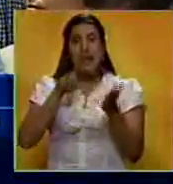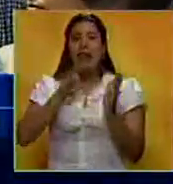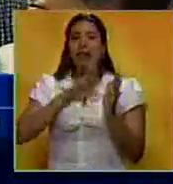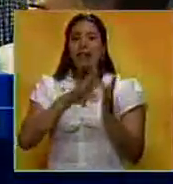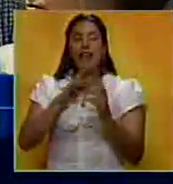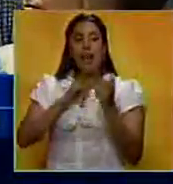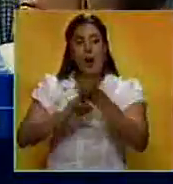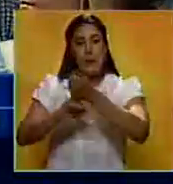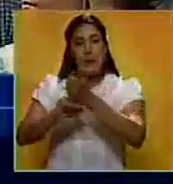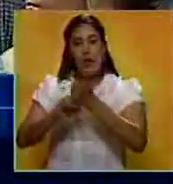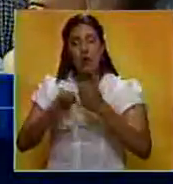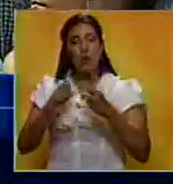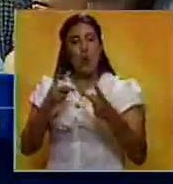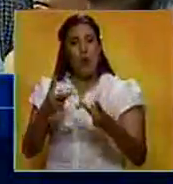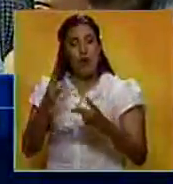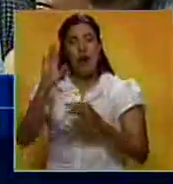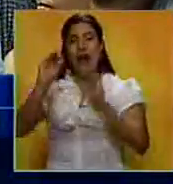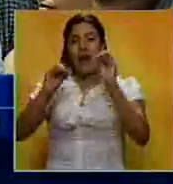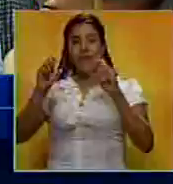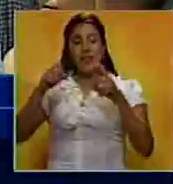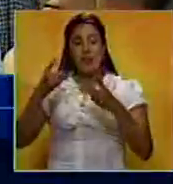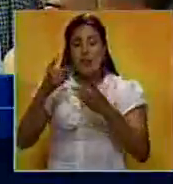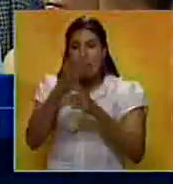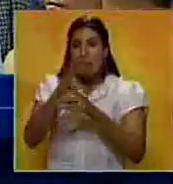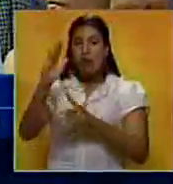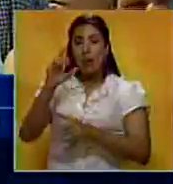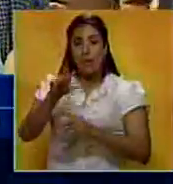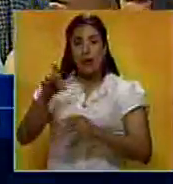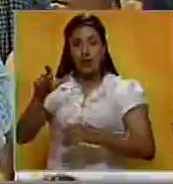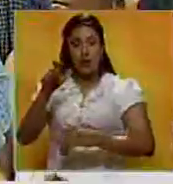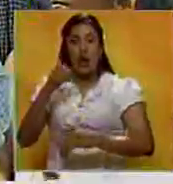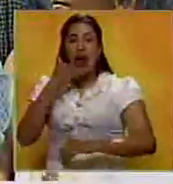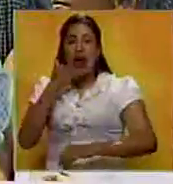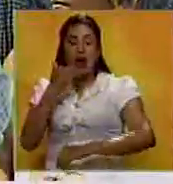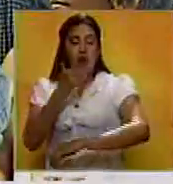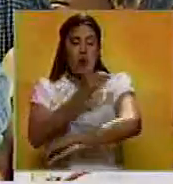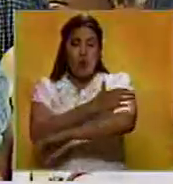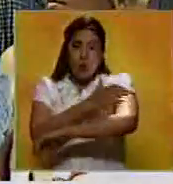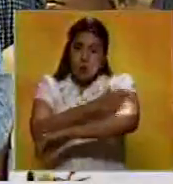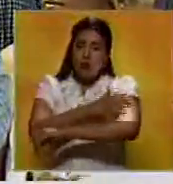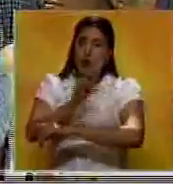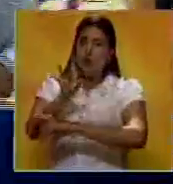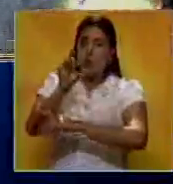a respaldar la solicitud de remoción de los magistrados. Nosotros por el